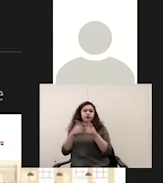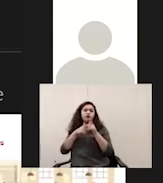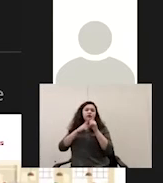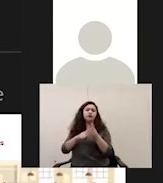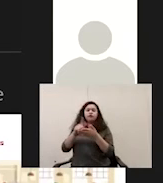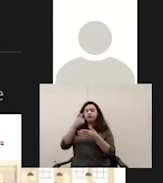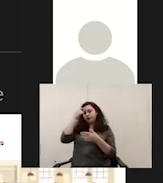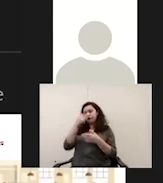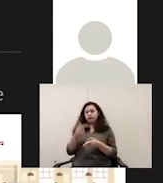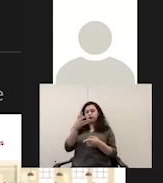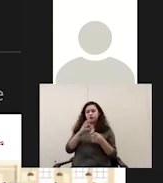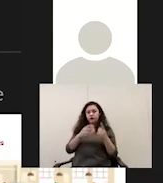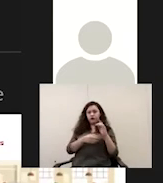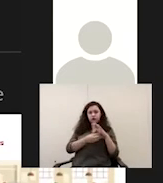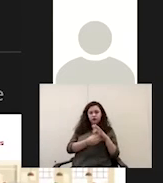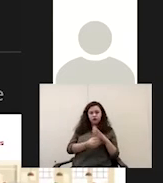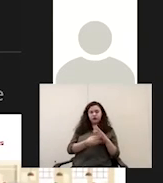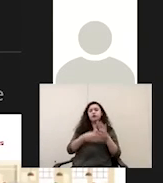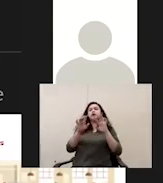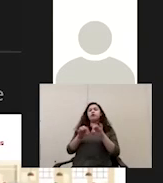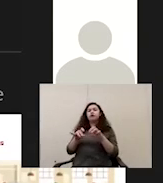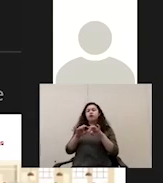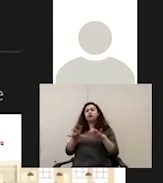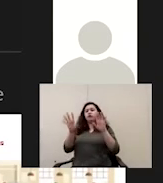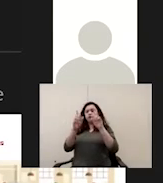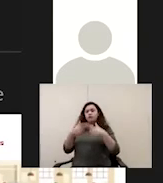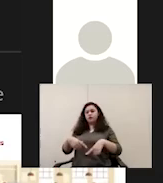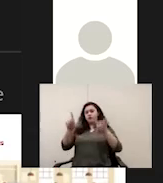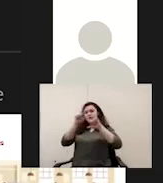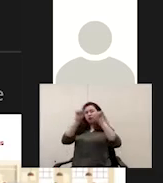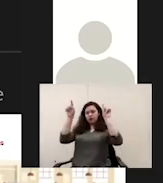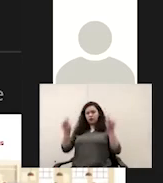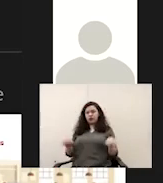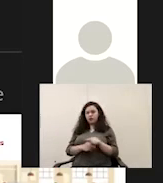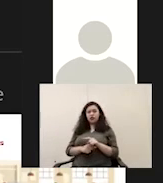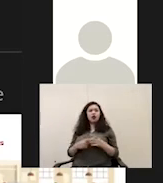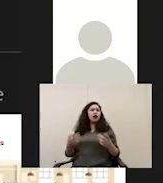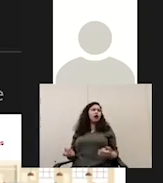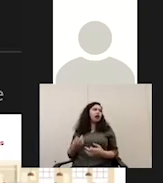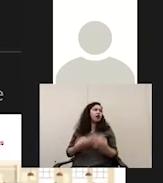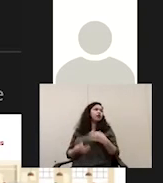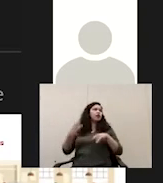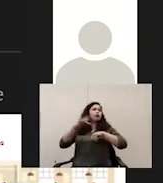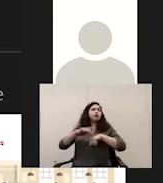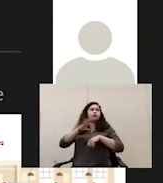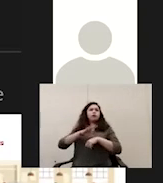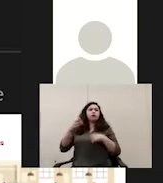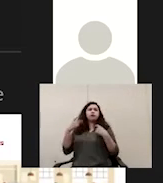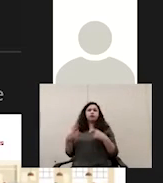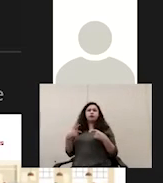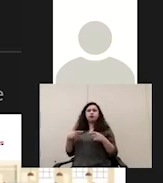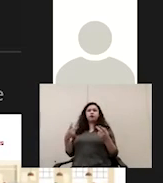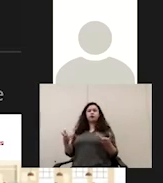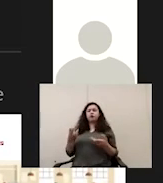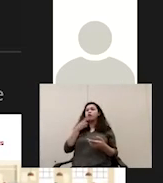que ver con mesas, lo que tiene que ver con teclados, pantallas, todo lo que tiene contacto con la persona que está